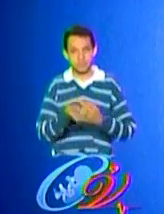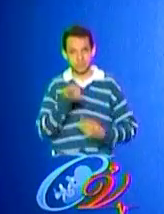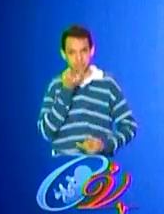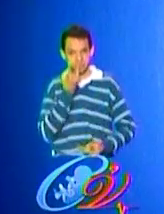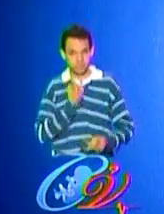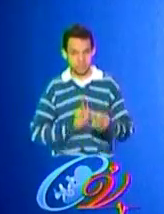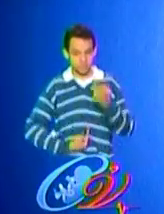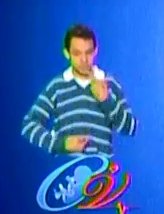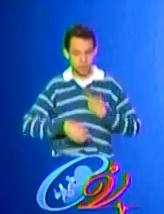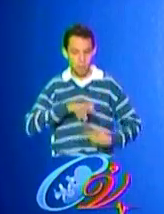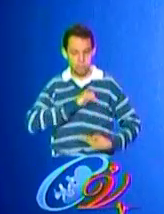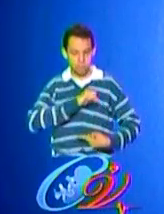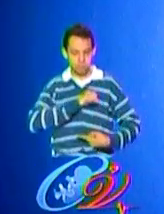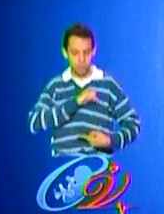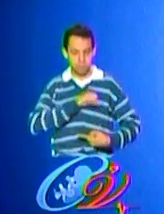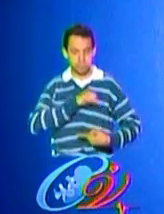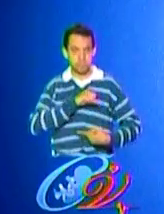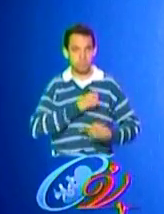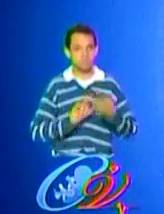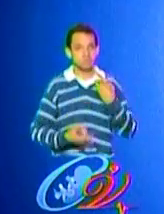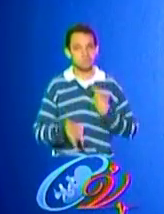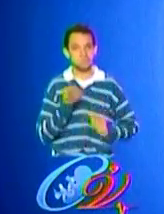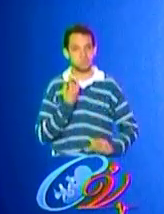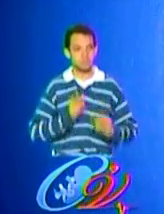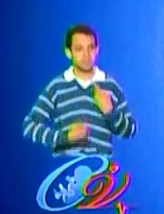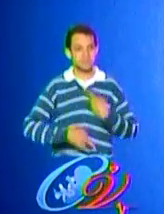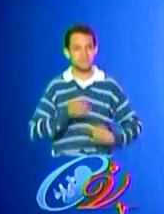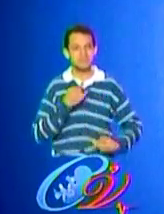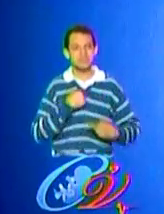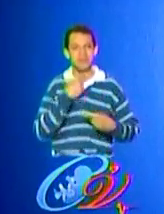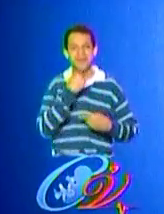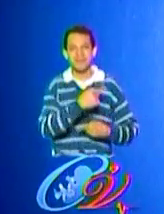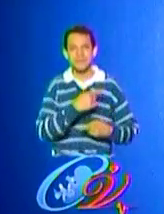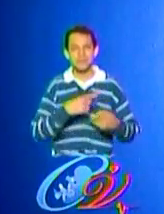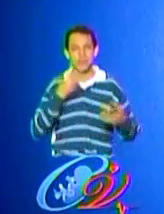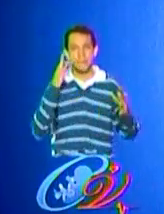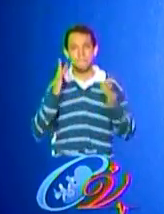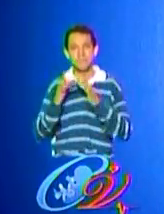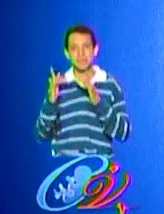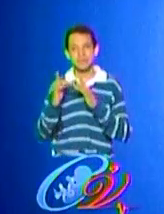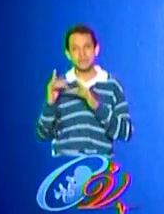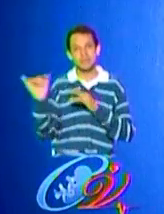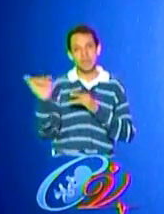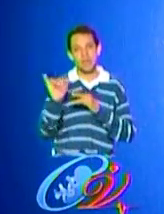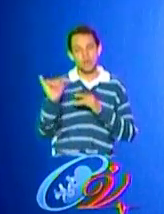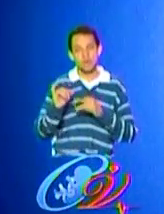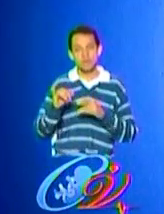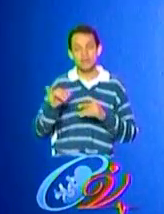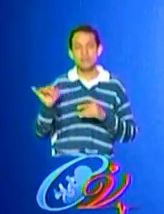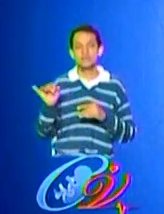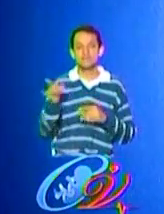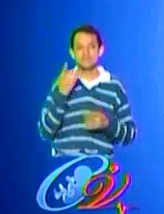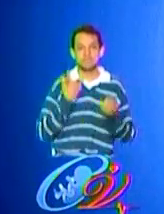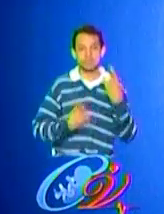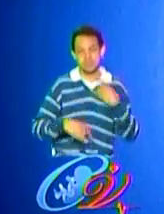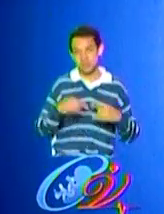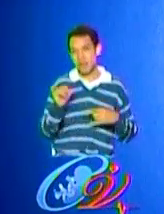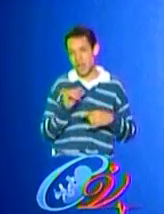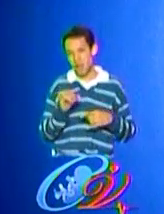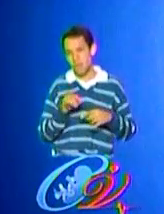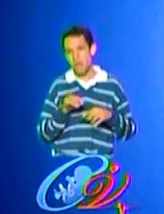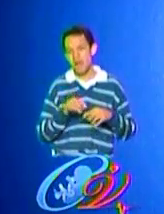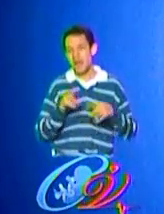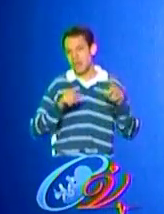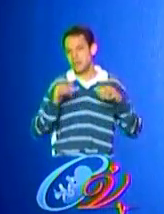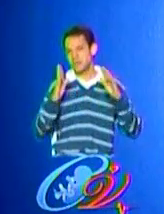los circuitos, y nosotros comparamos los circuitos con el sistema circulatorio de nosotros, que está generado